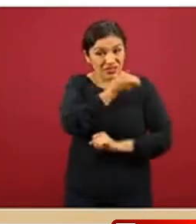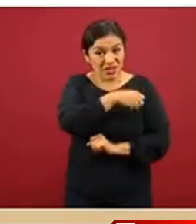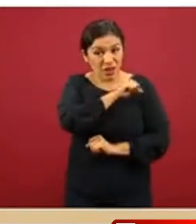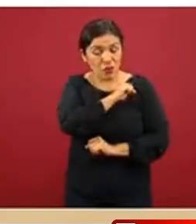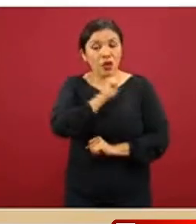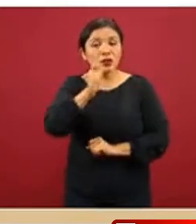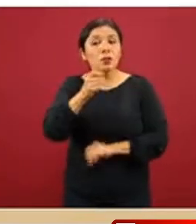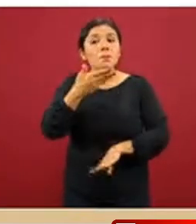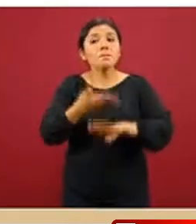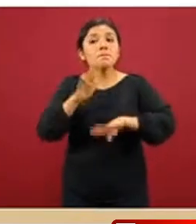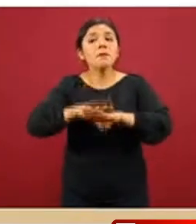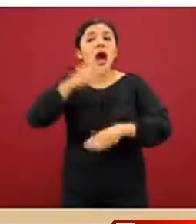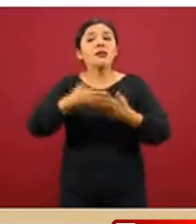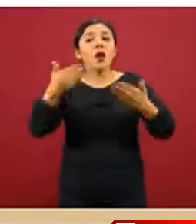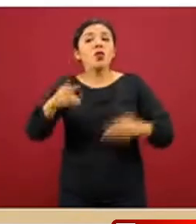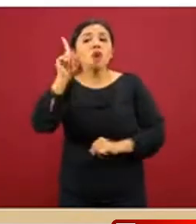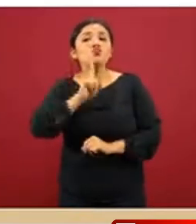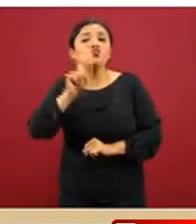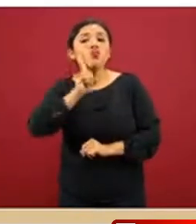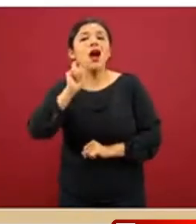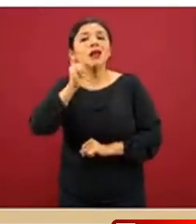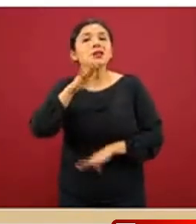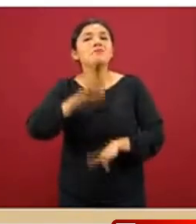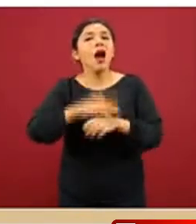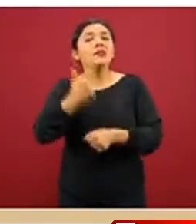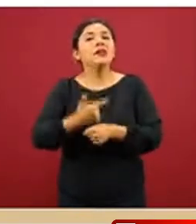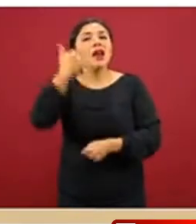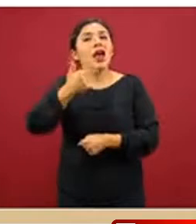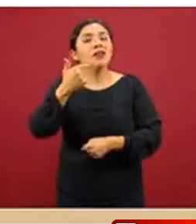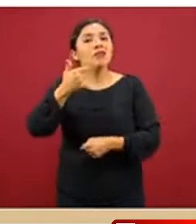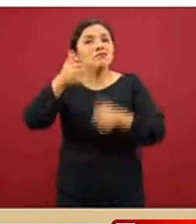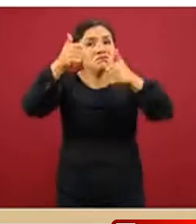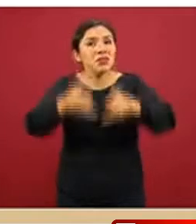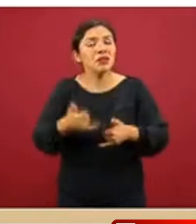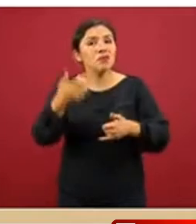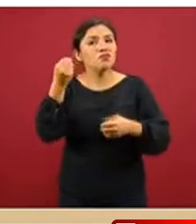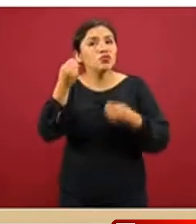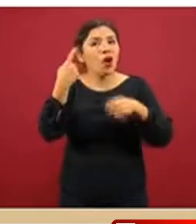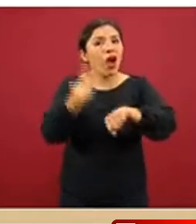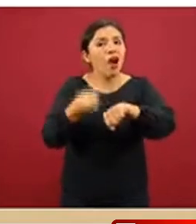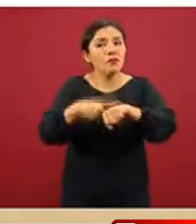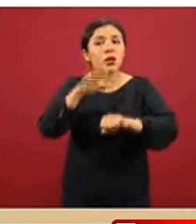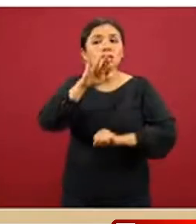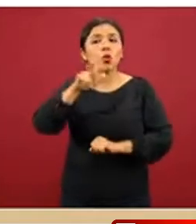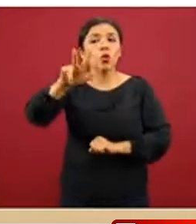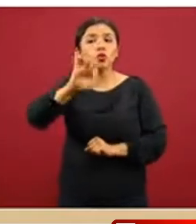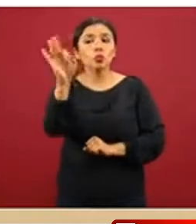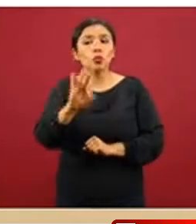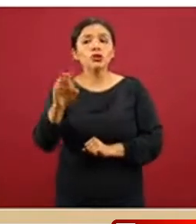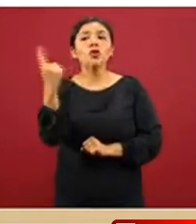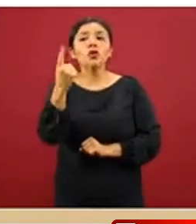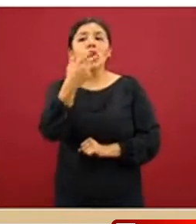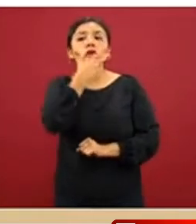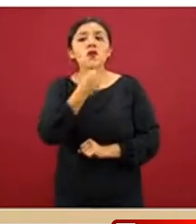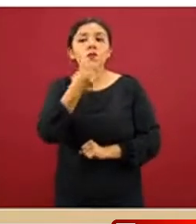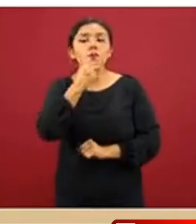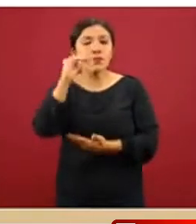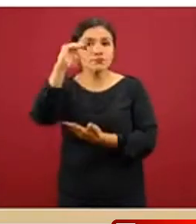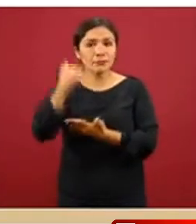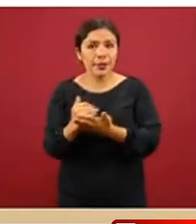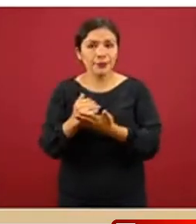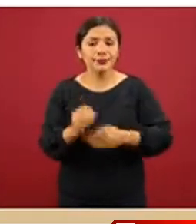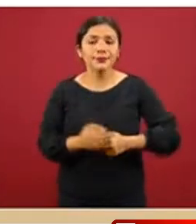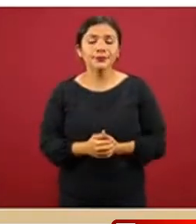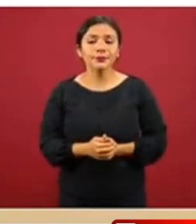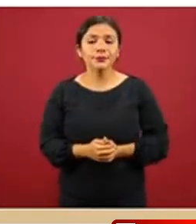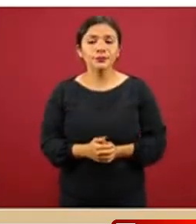ahora las mujeres las que tienen un poco más de carga, 58%, en relación a los varones.